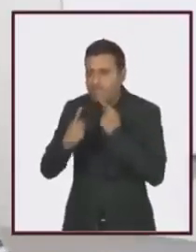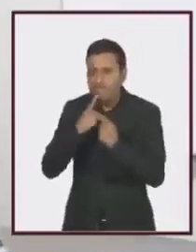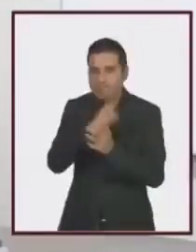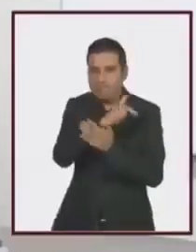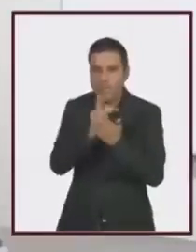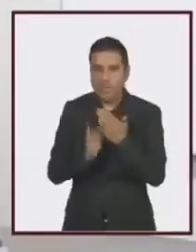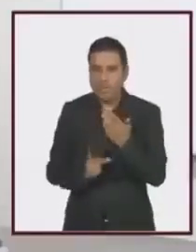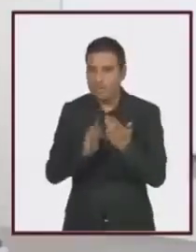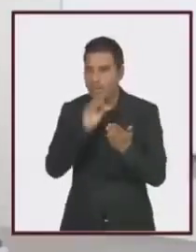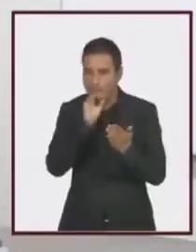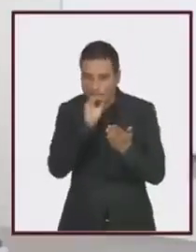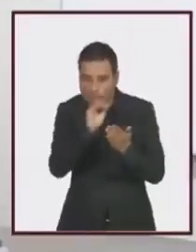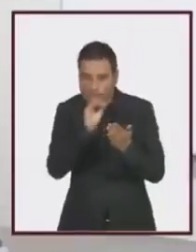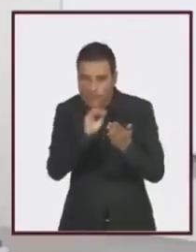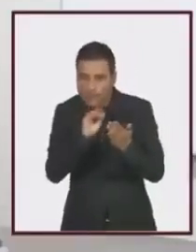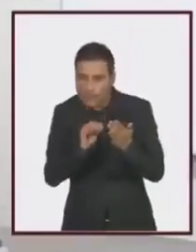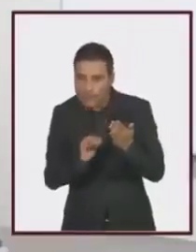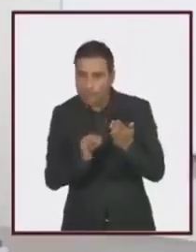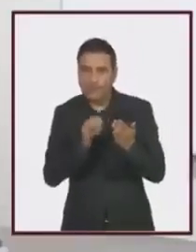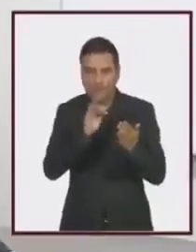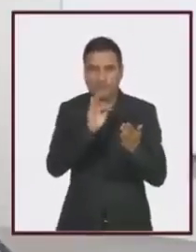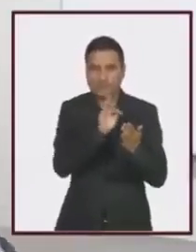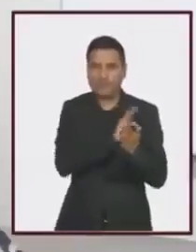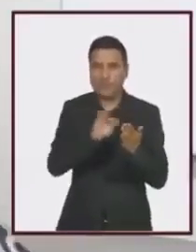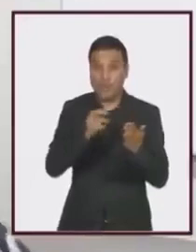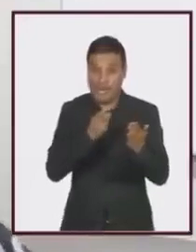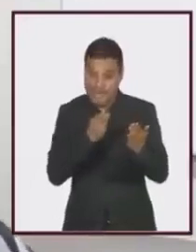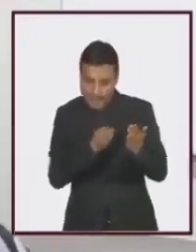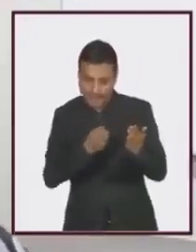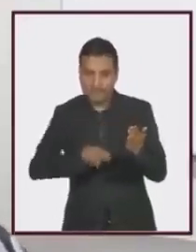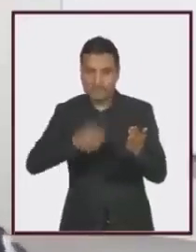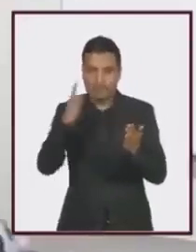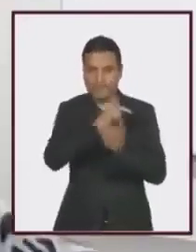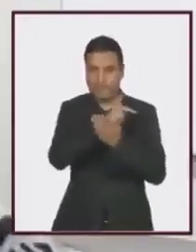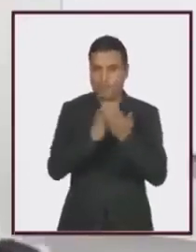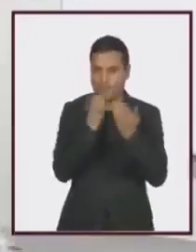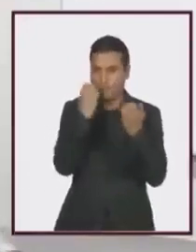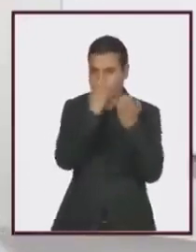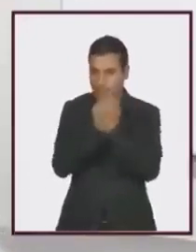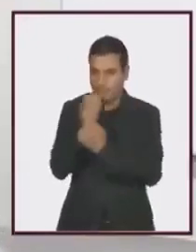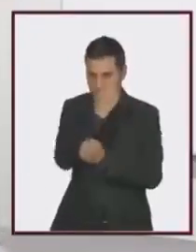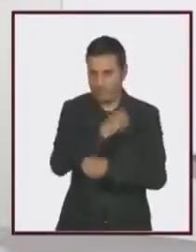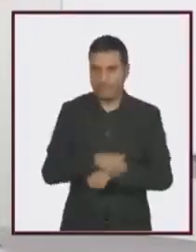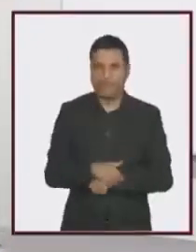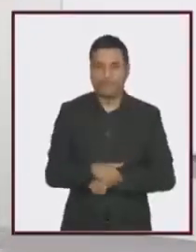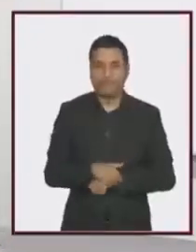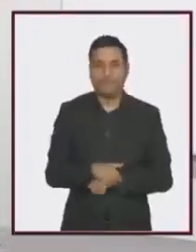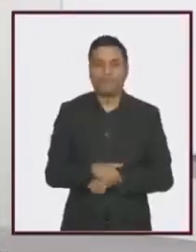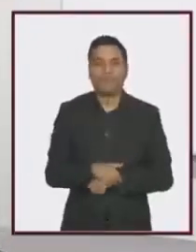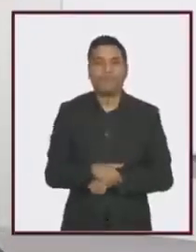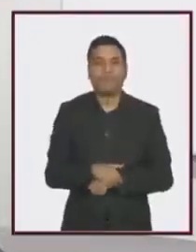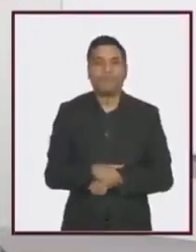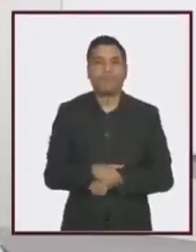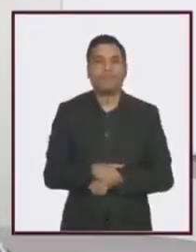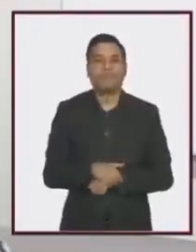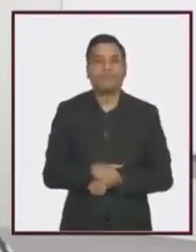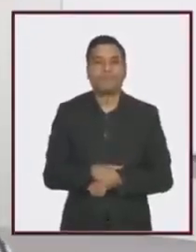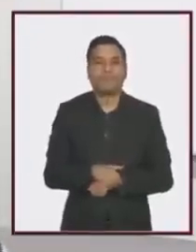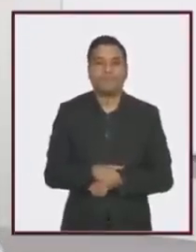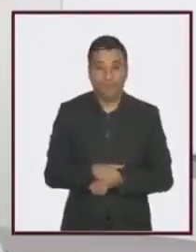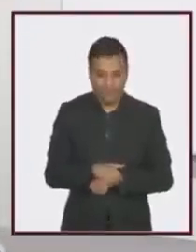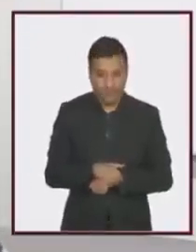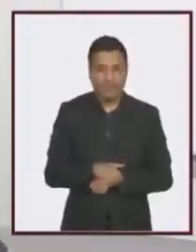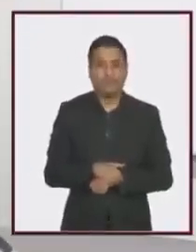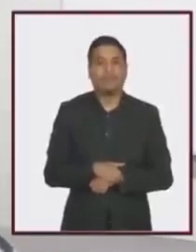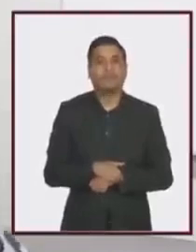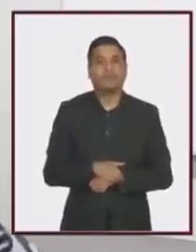va a llevar a concretar el programa analítico. Entonces, lo que tienen que hacer a partir del